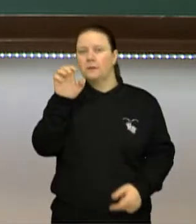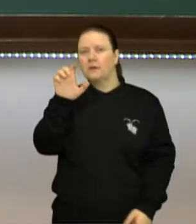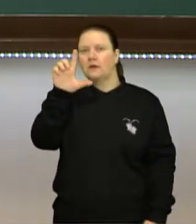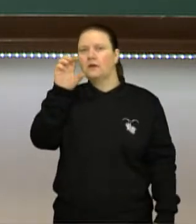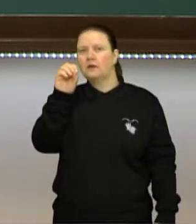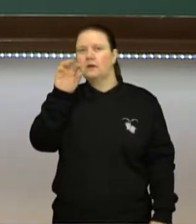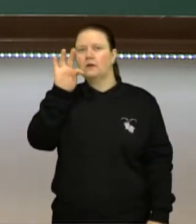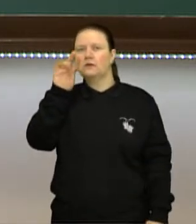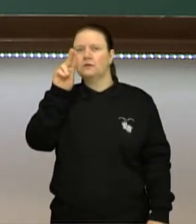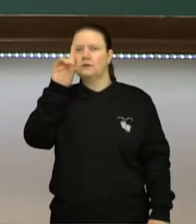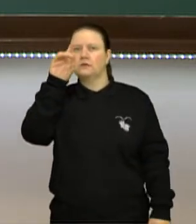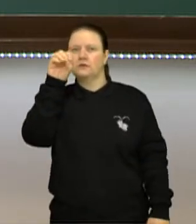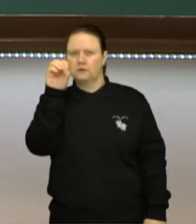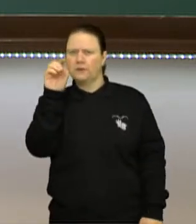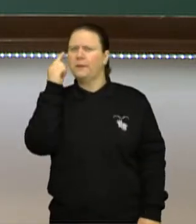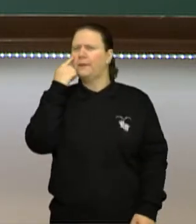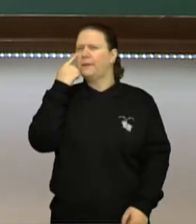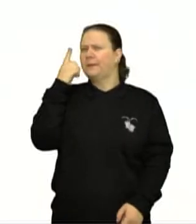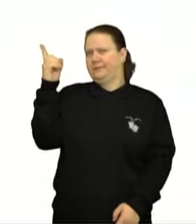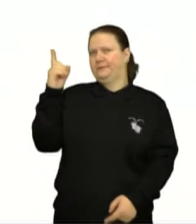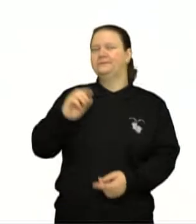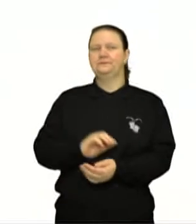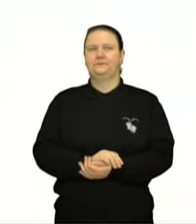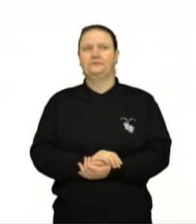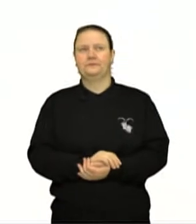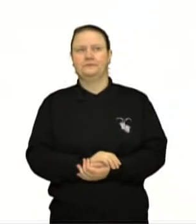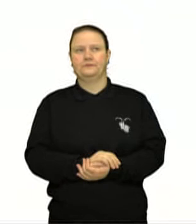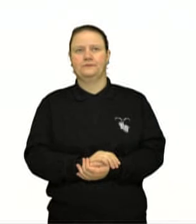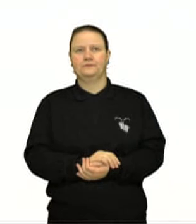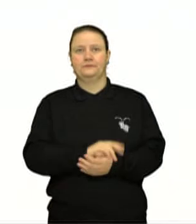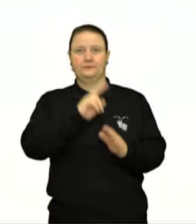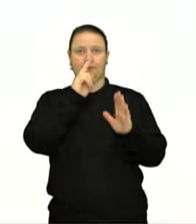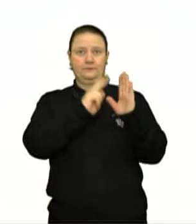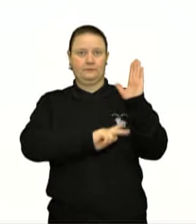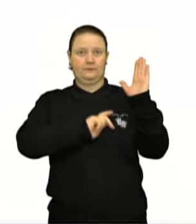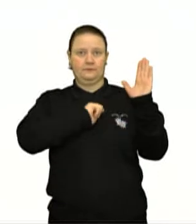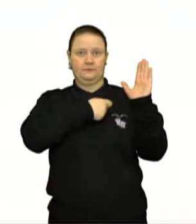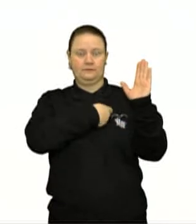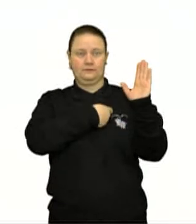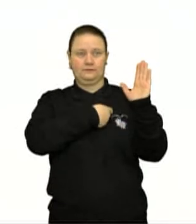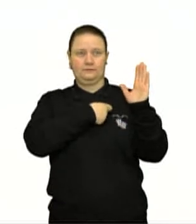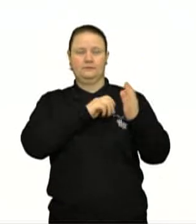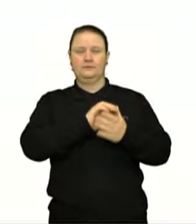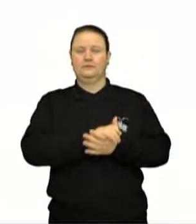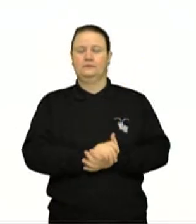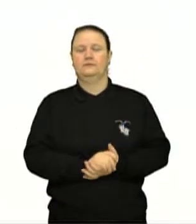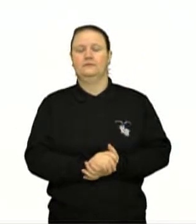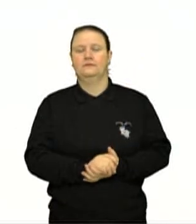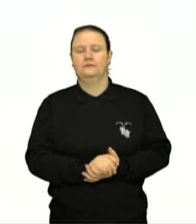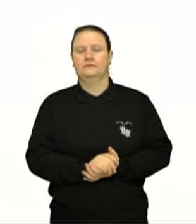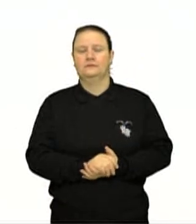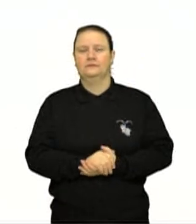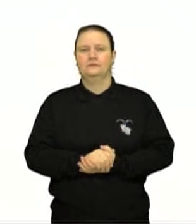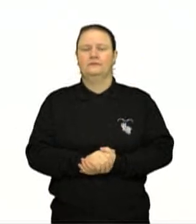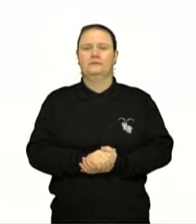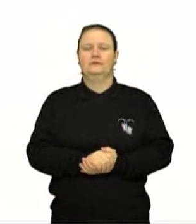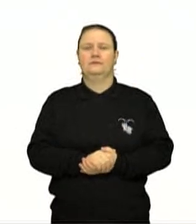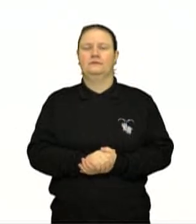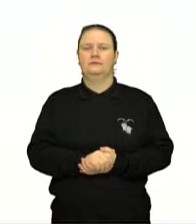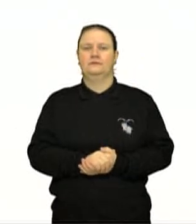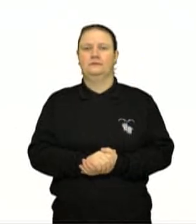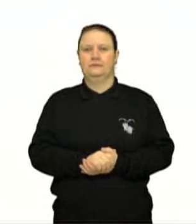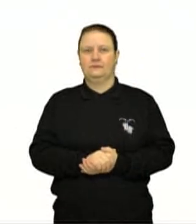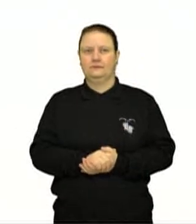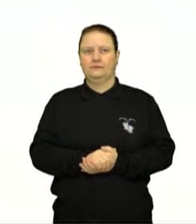ver? Bueno, y queriendo hacerse el simpático, se dirigió a él en algunas ocasiones con la